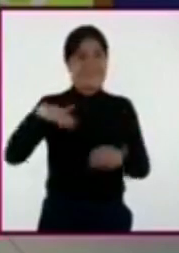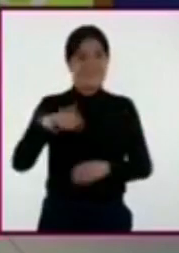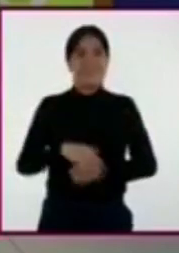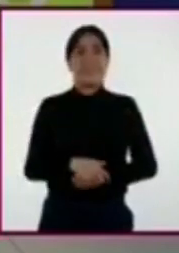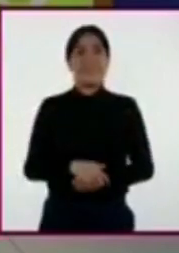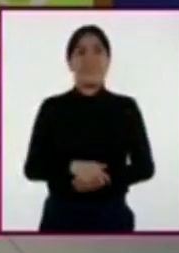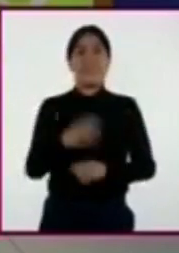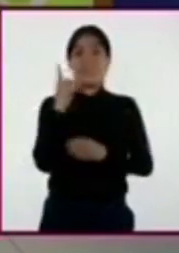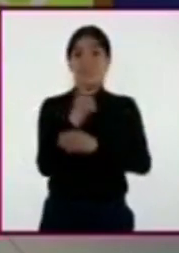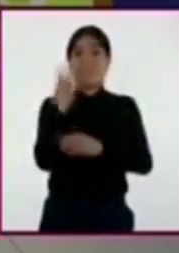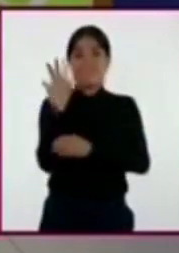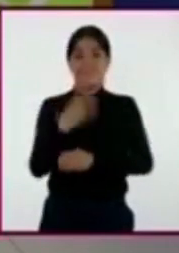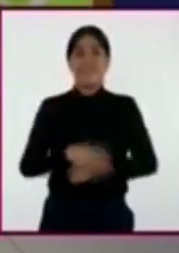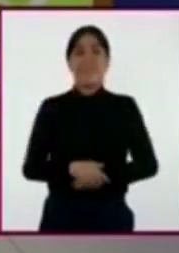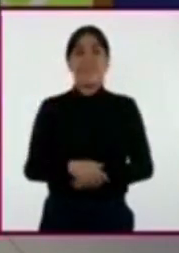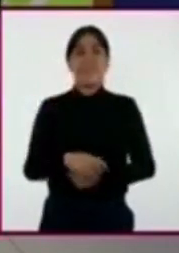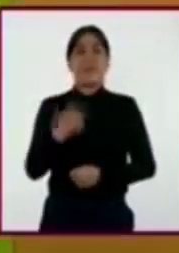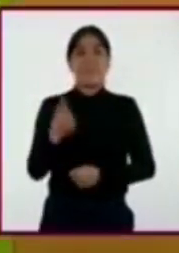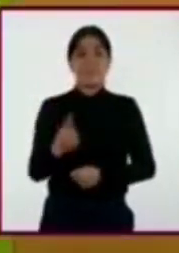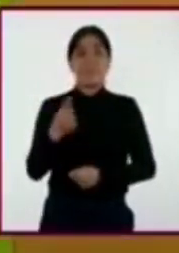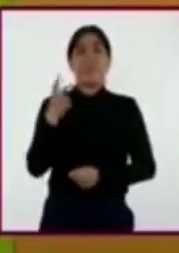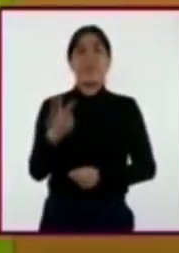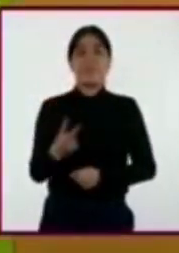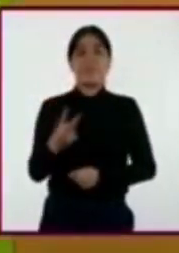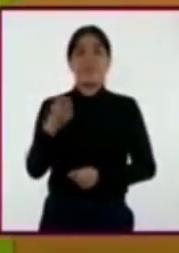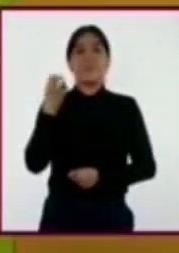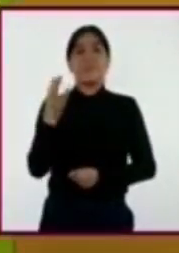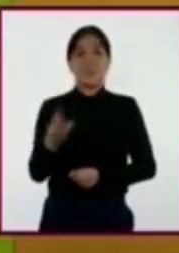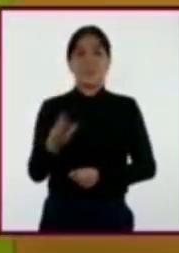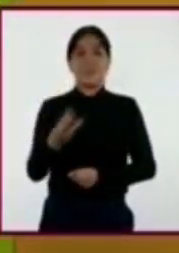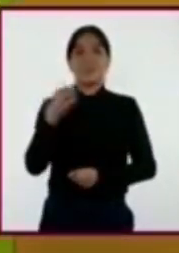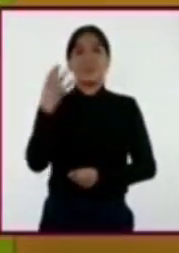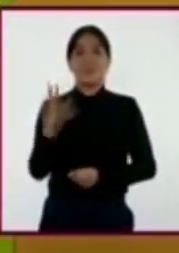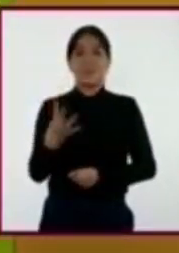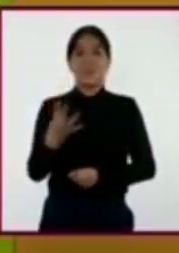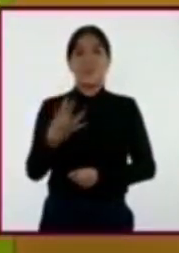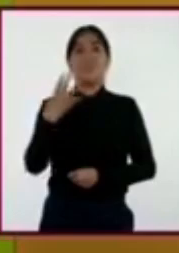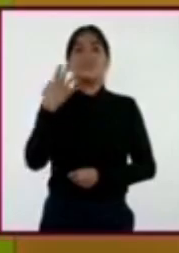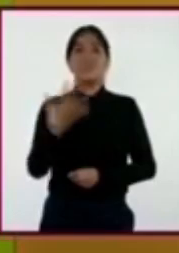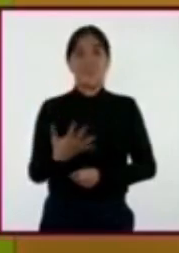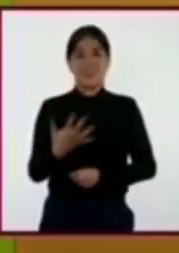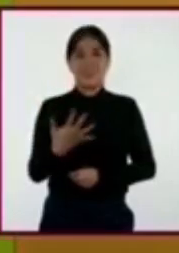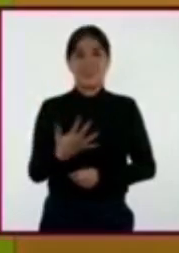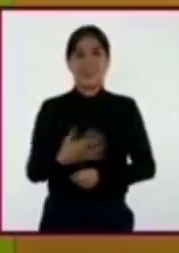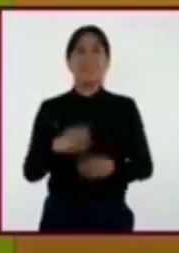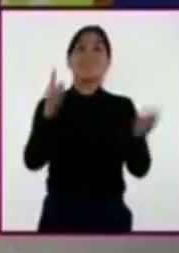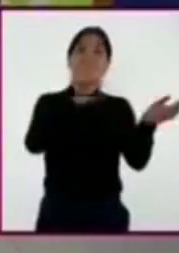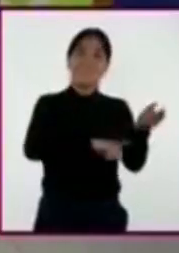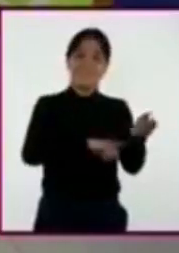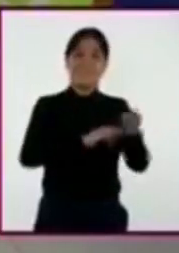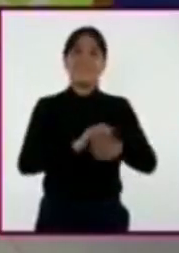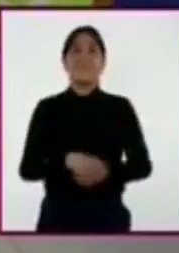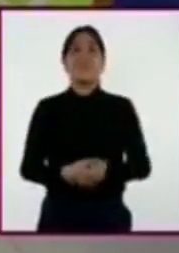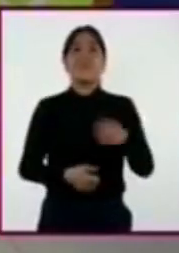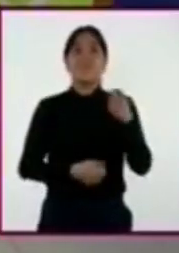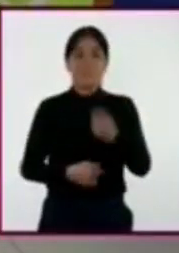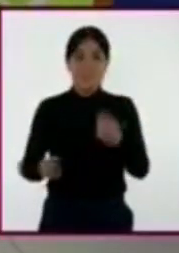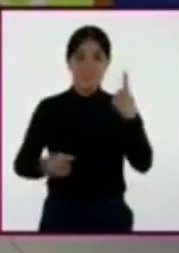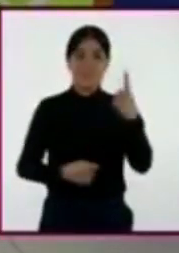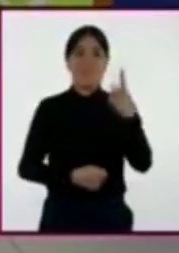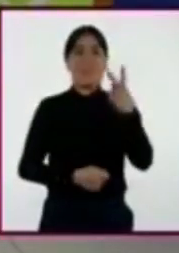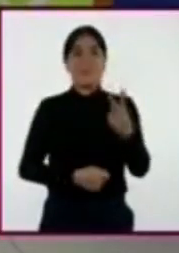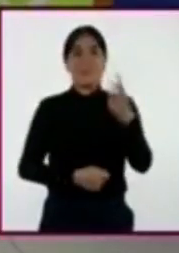un lado y 1, 2, 3, 4, 5. Cambio a la otra mano y